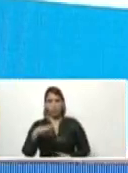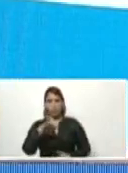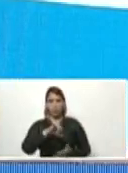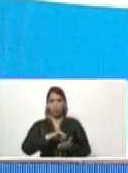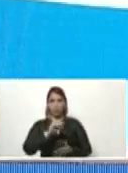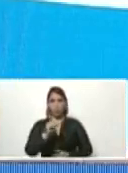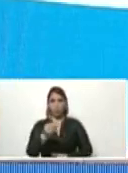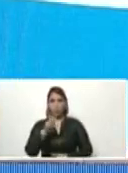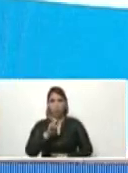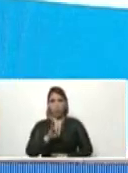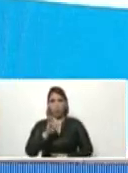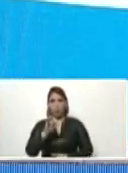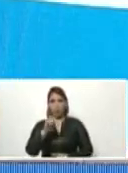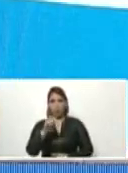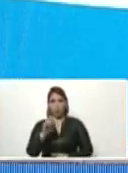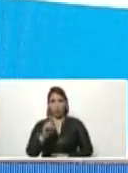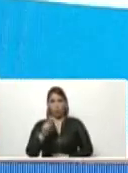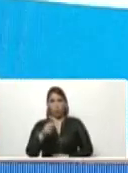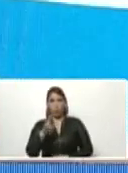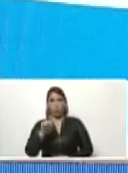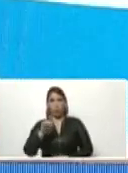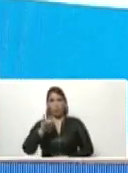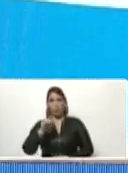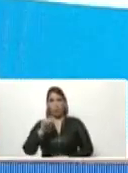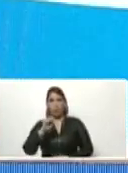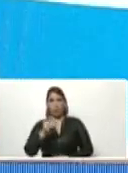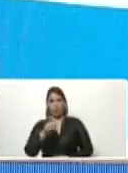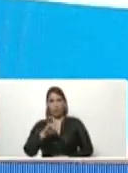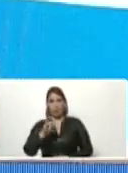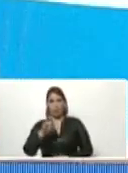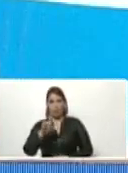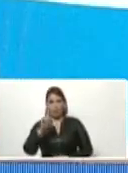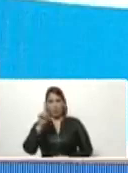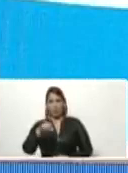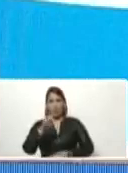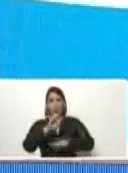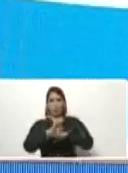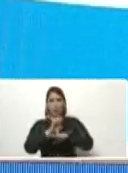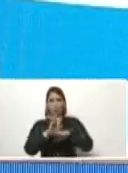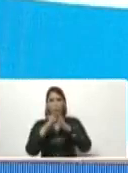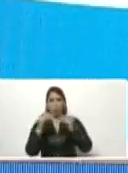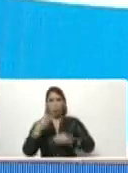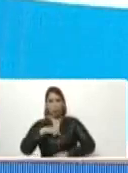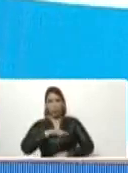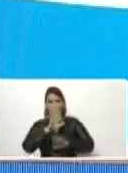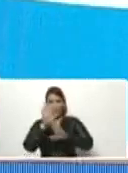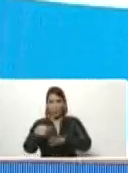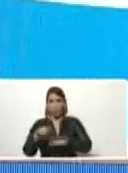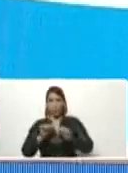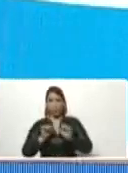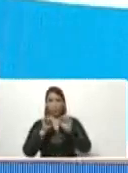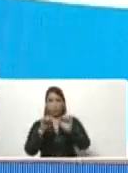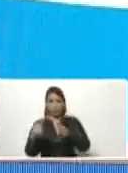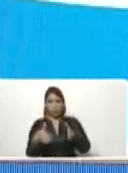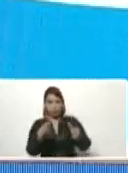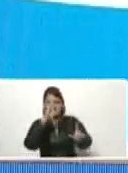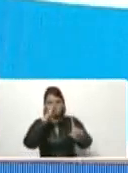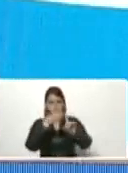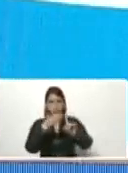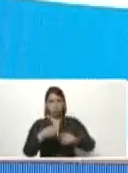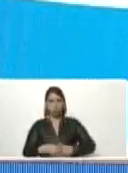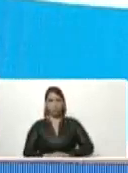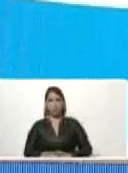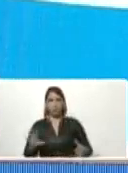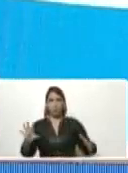al pueblo de Guayaquil, al pueblo de Ecuador, y todo nuestro respaldo para seguir por el camino de